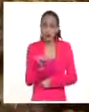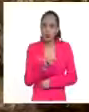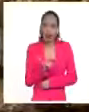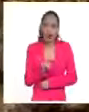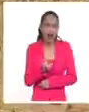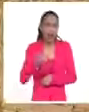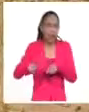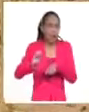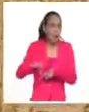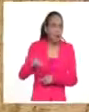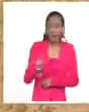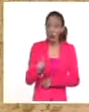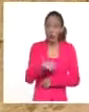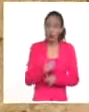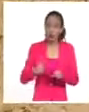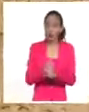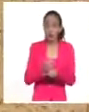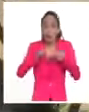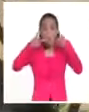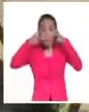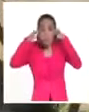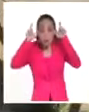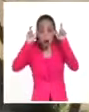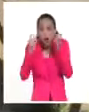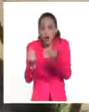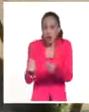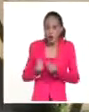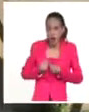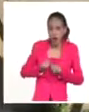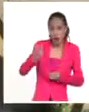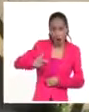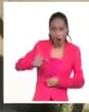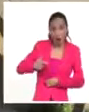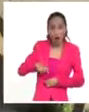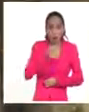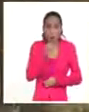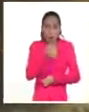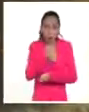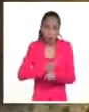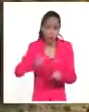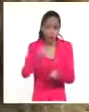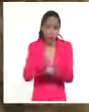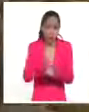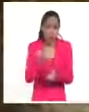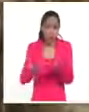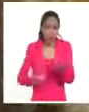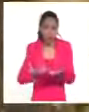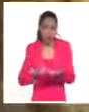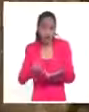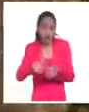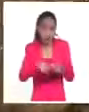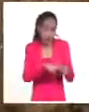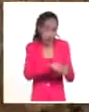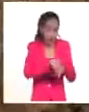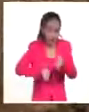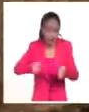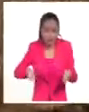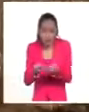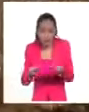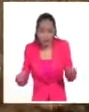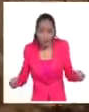100%. Tenemos las vacas nos dan el estiércol, del estiércol obtenemos el biogás, de la fermentación